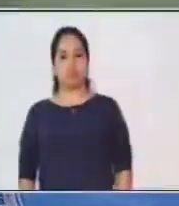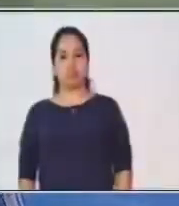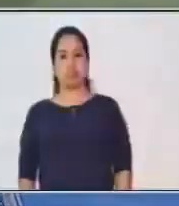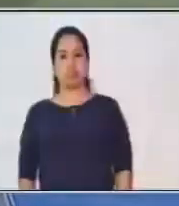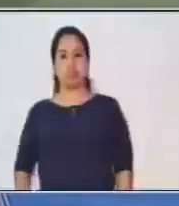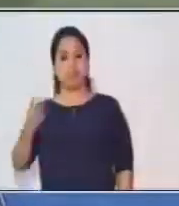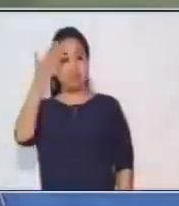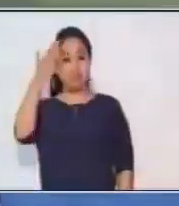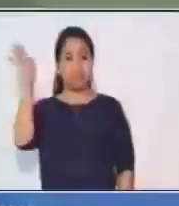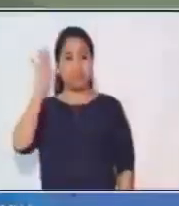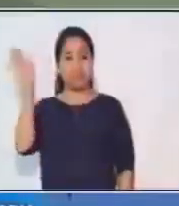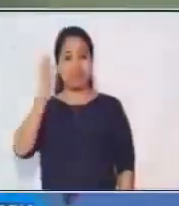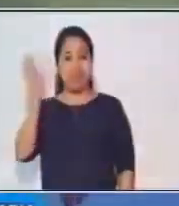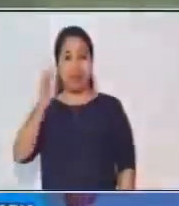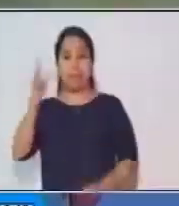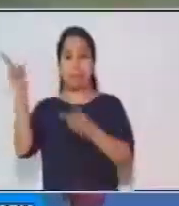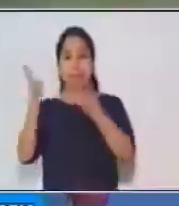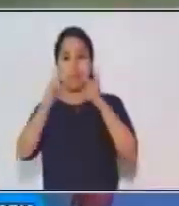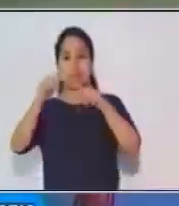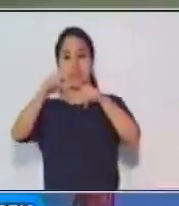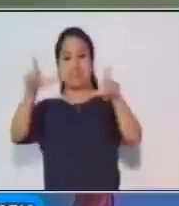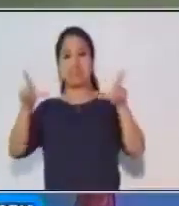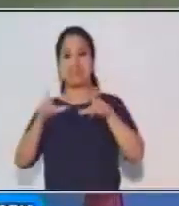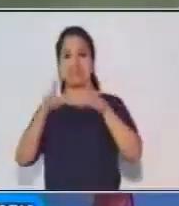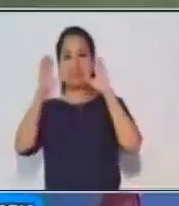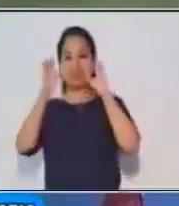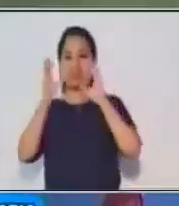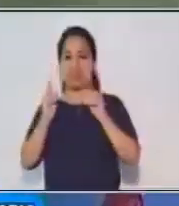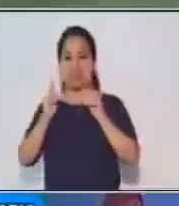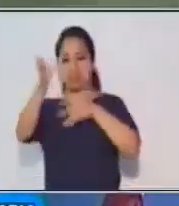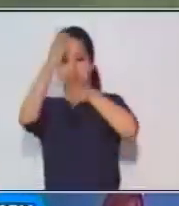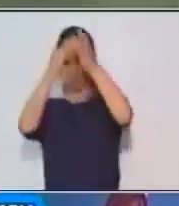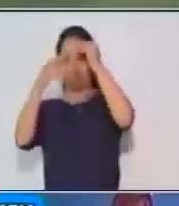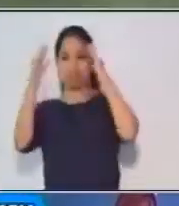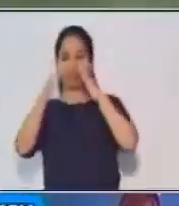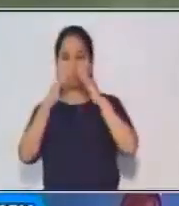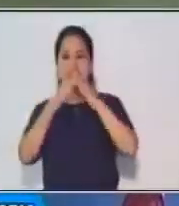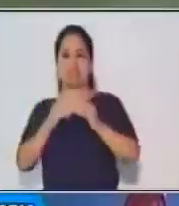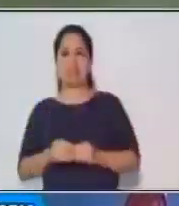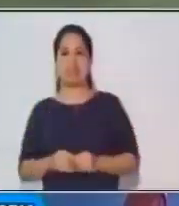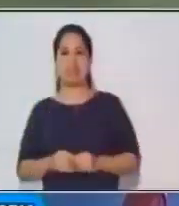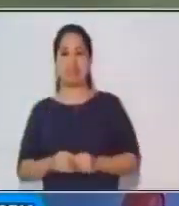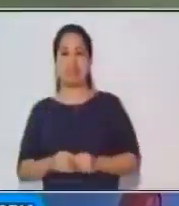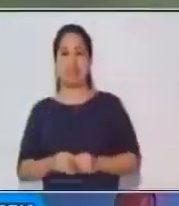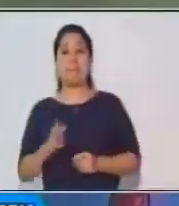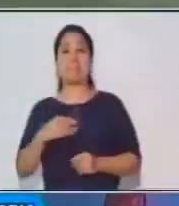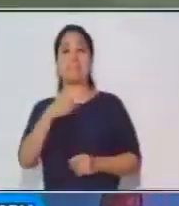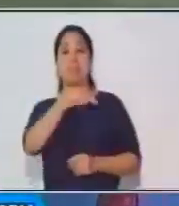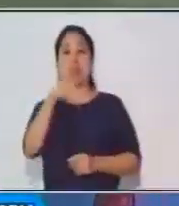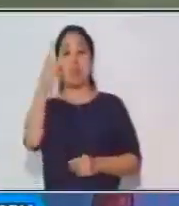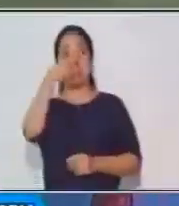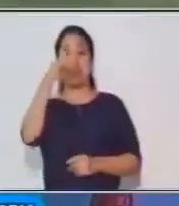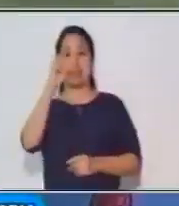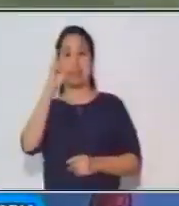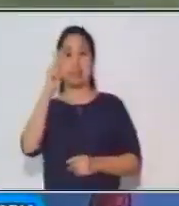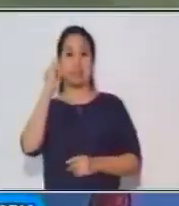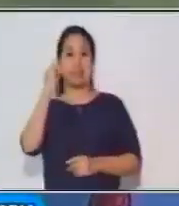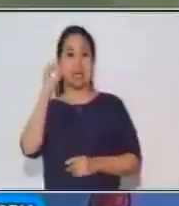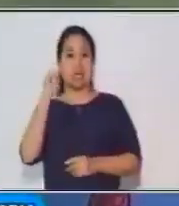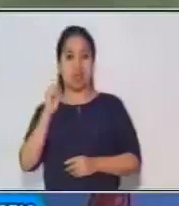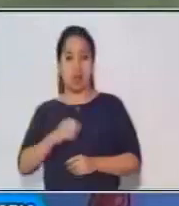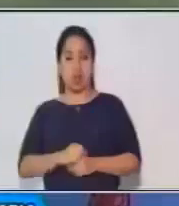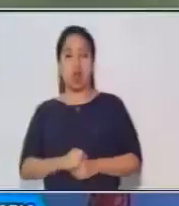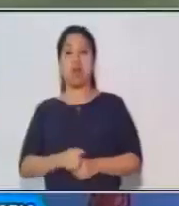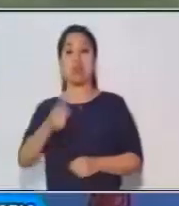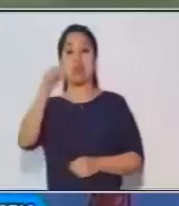Hola, ¿qué tal? Bienvenidos a este espacio educativo Aprendo en Casa. Soy Sergio Rodolfo Cuy de León